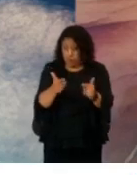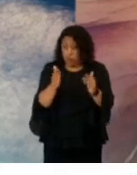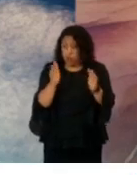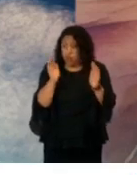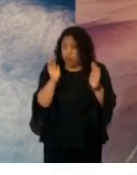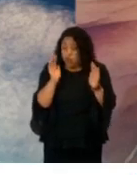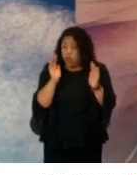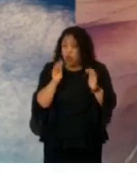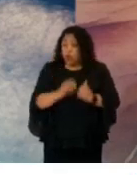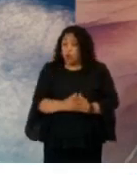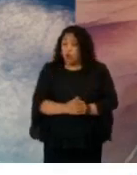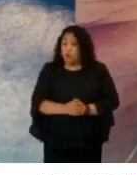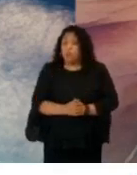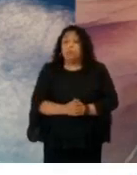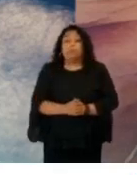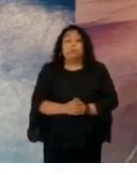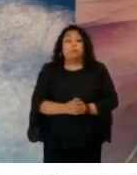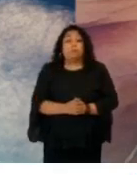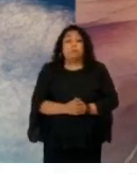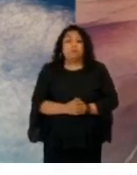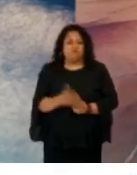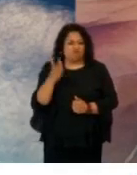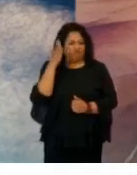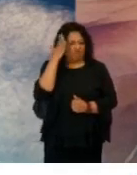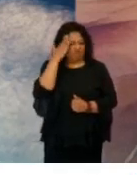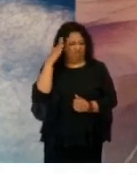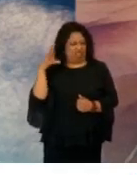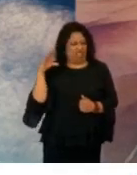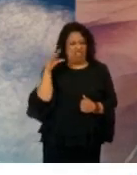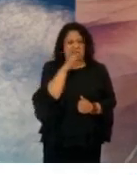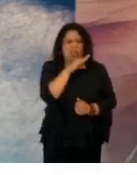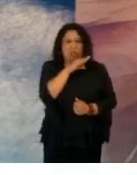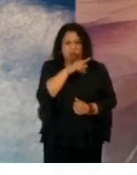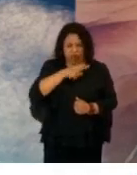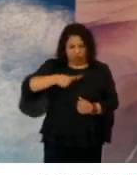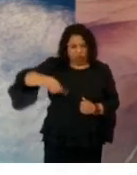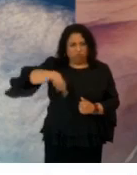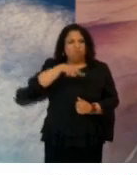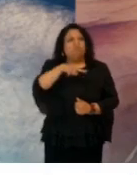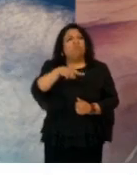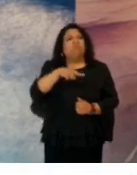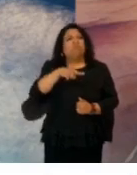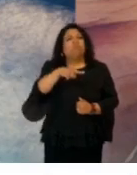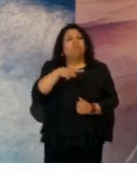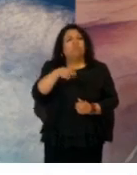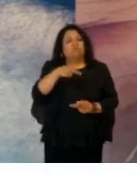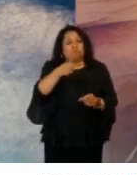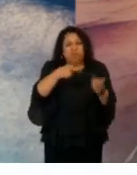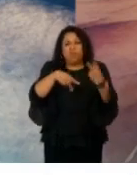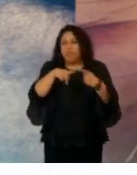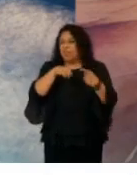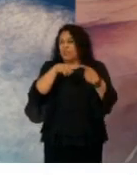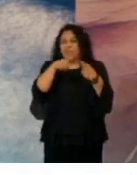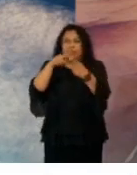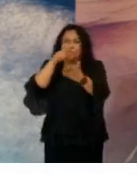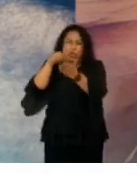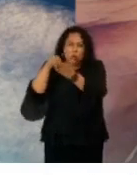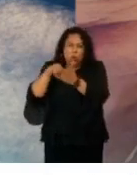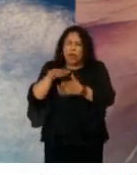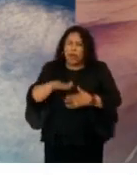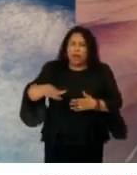no logramos hacer una generación de líderes negros que vengan del Pacífico, del Chocó y de algunas